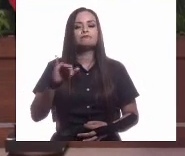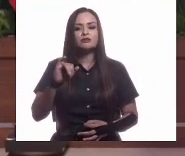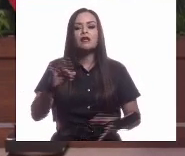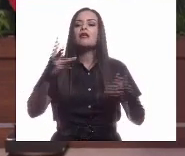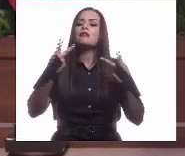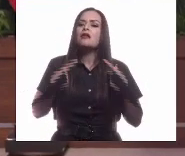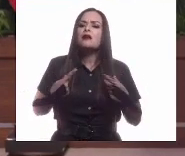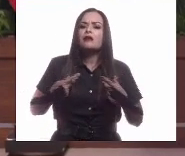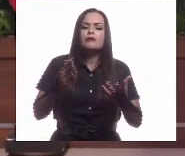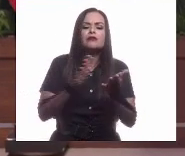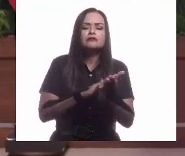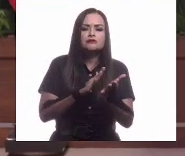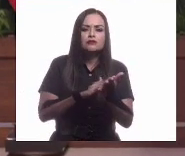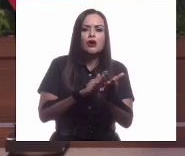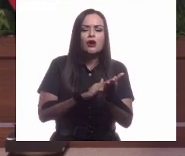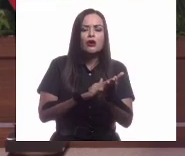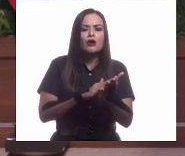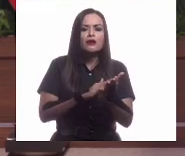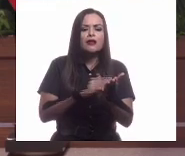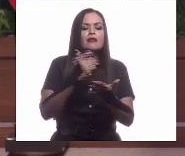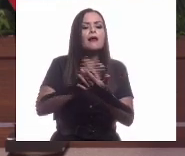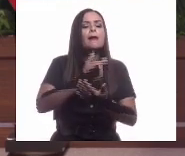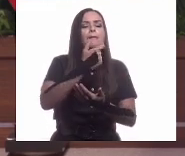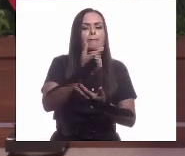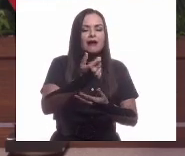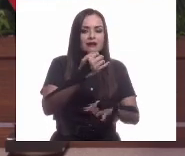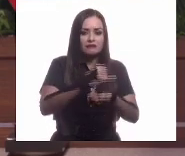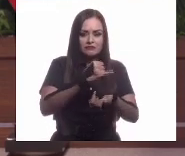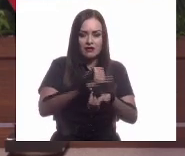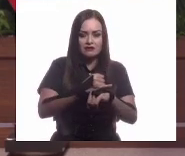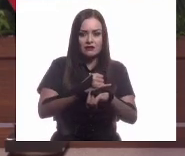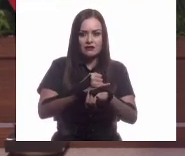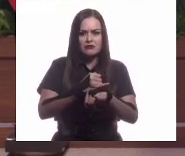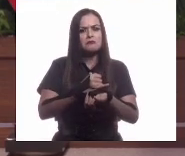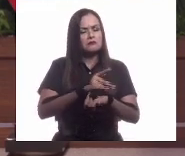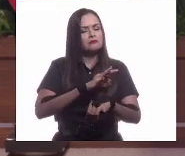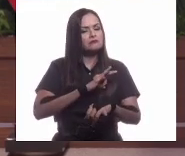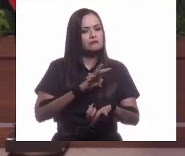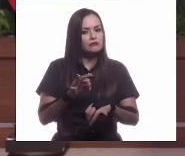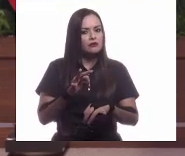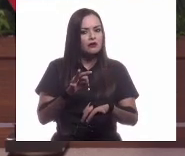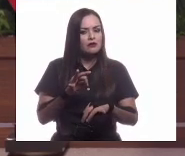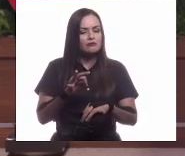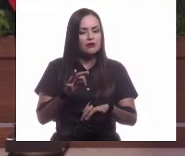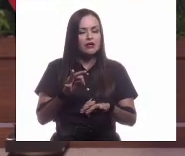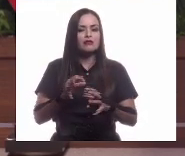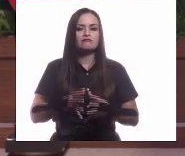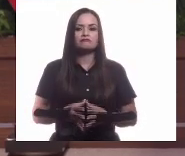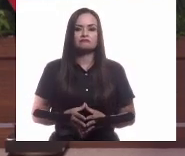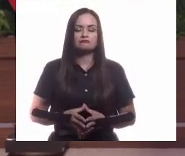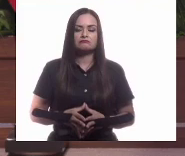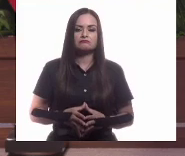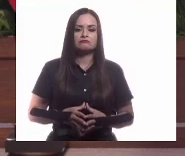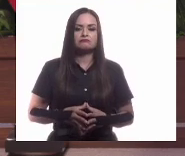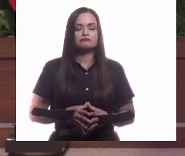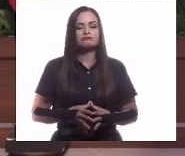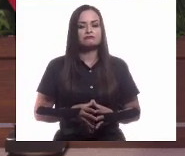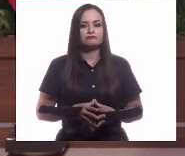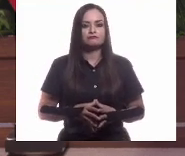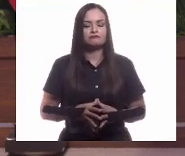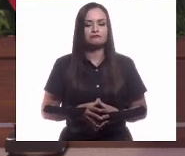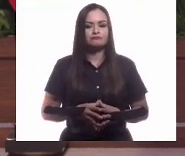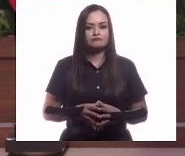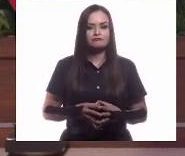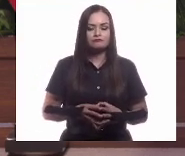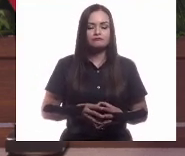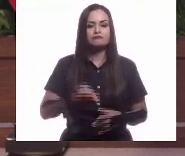contribuyente realice a distancia sus contribuciones, le ahorramos tiempo, pero también eliminamos el riesgo de corrupción. Pese